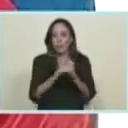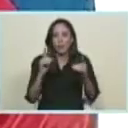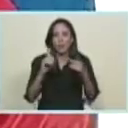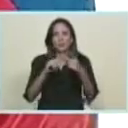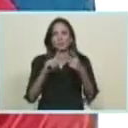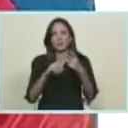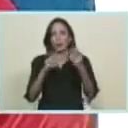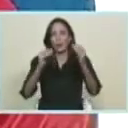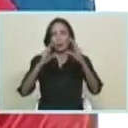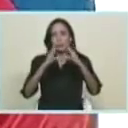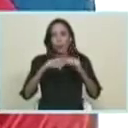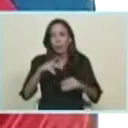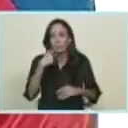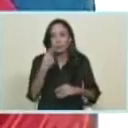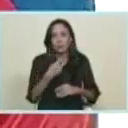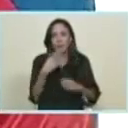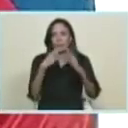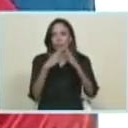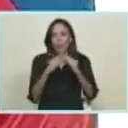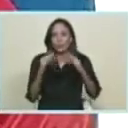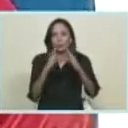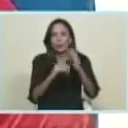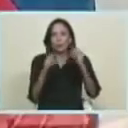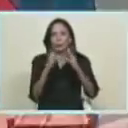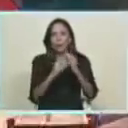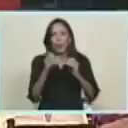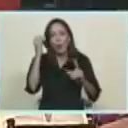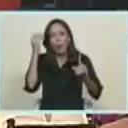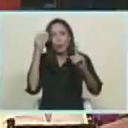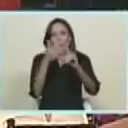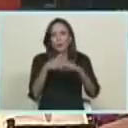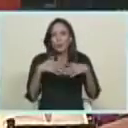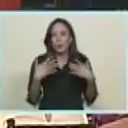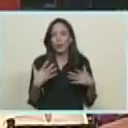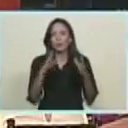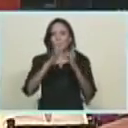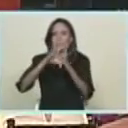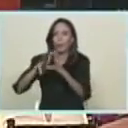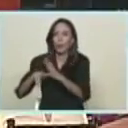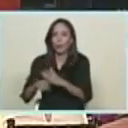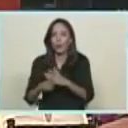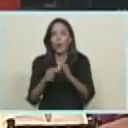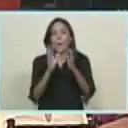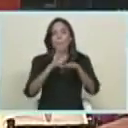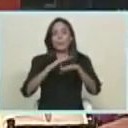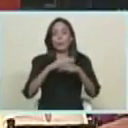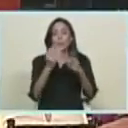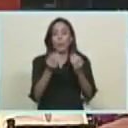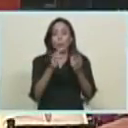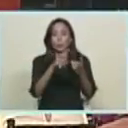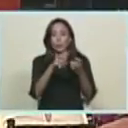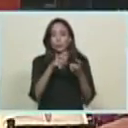el poder político se basó en la corrupción, producto de los inmensos recursos.